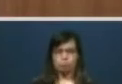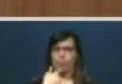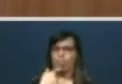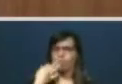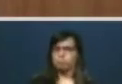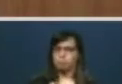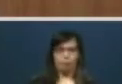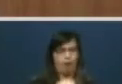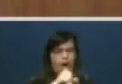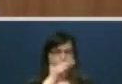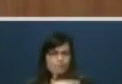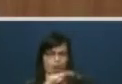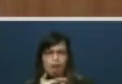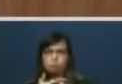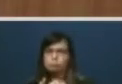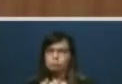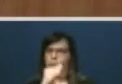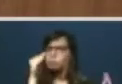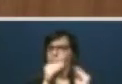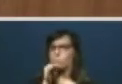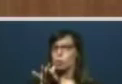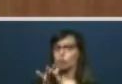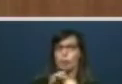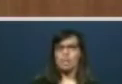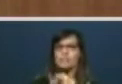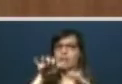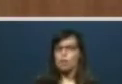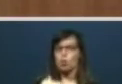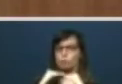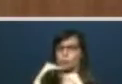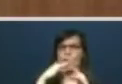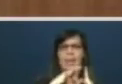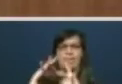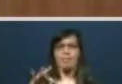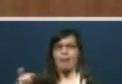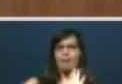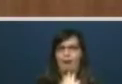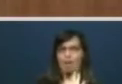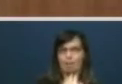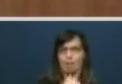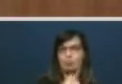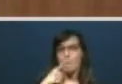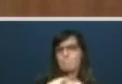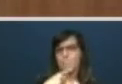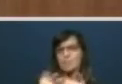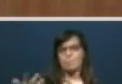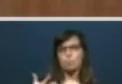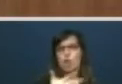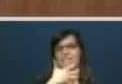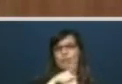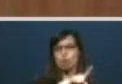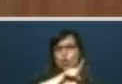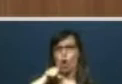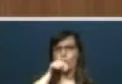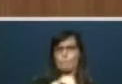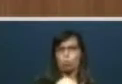anteriores castilla y león se mantiene líder en calidad con un promedio de 511 puntos en